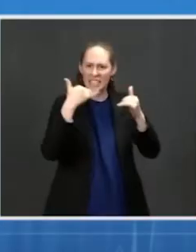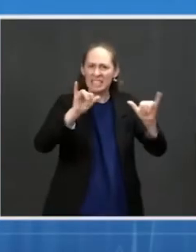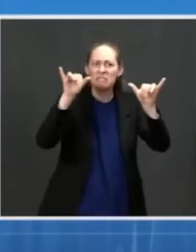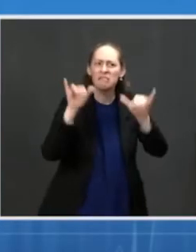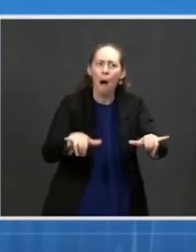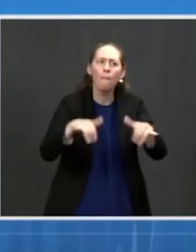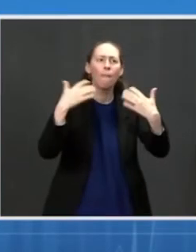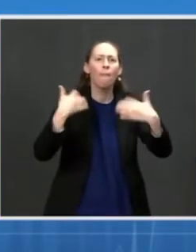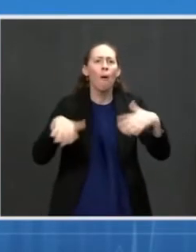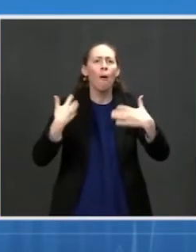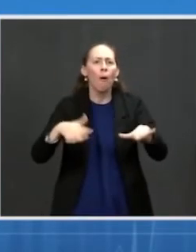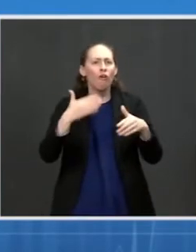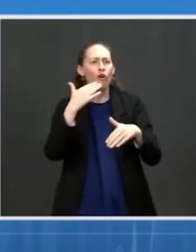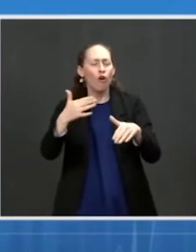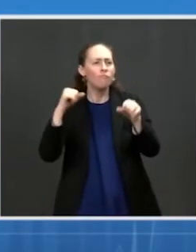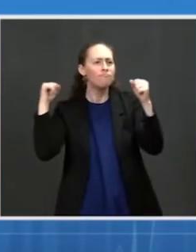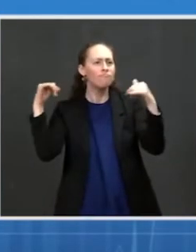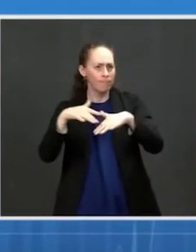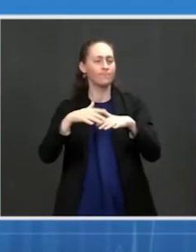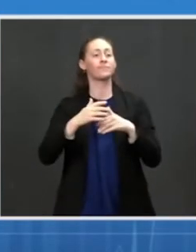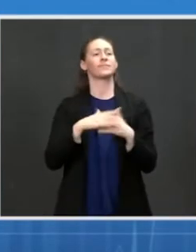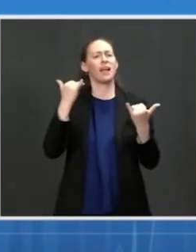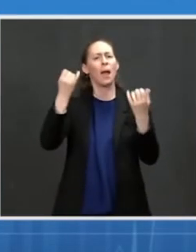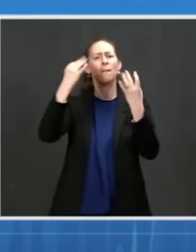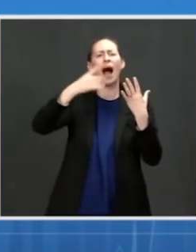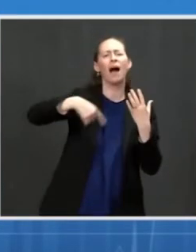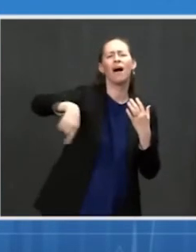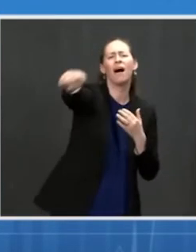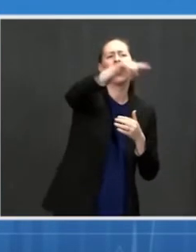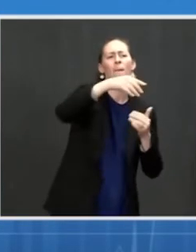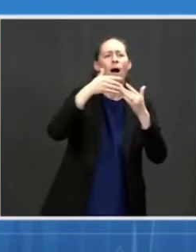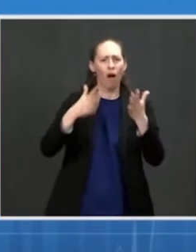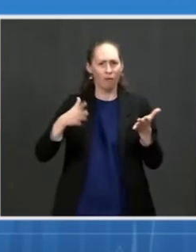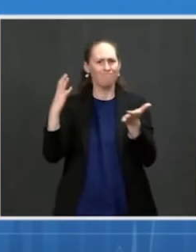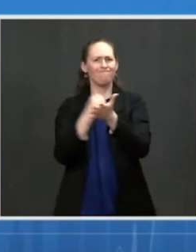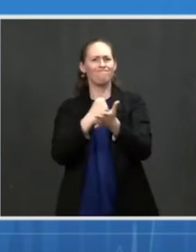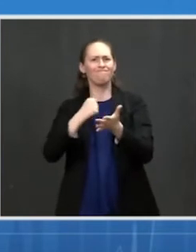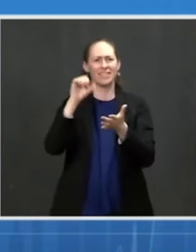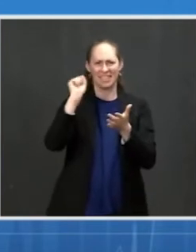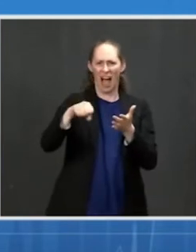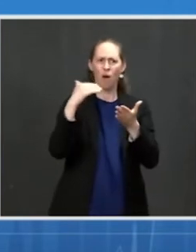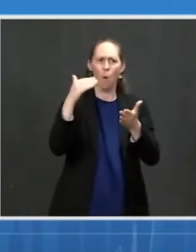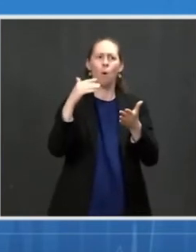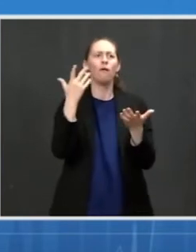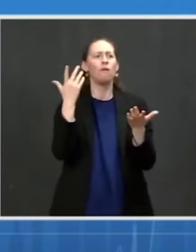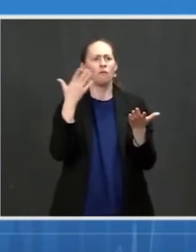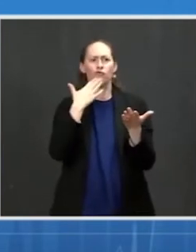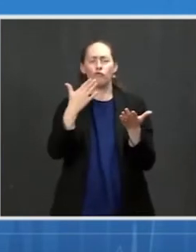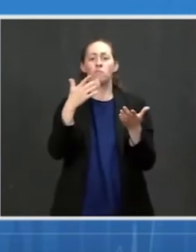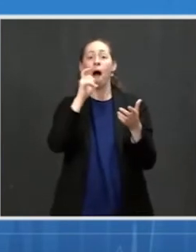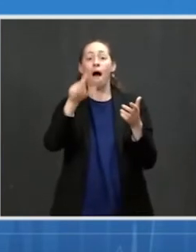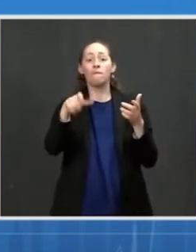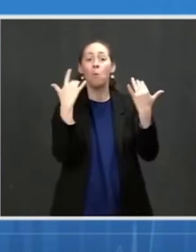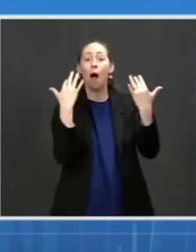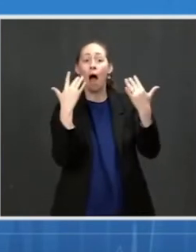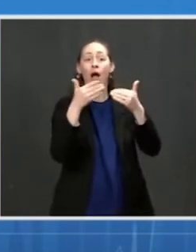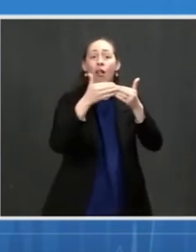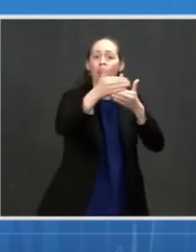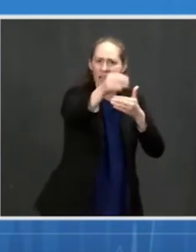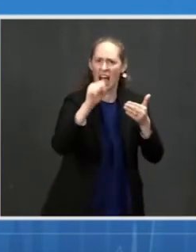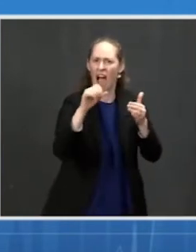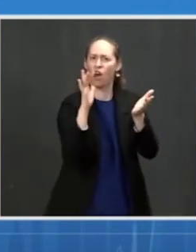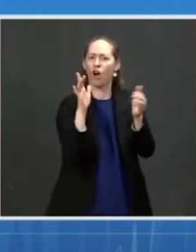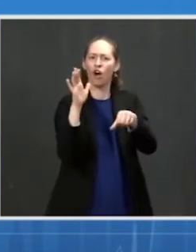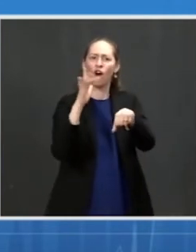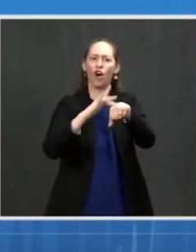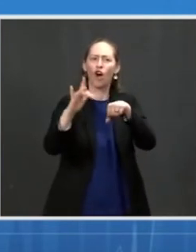todos los estadounidenses adultos serán elegibles para la vacunación a más tardar el 19 de abril eso es en